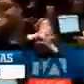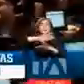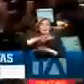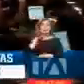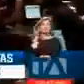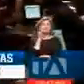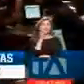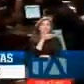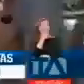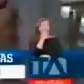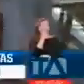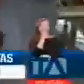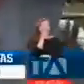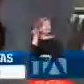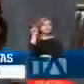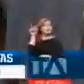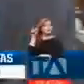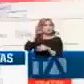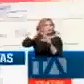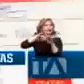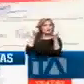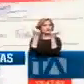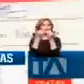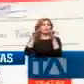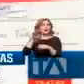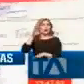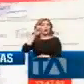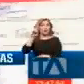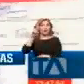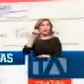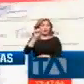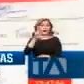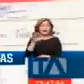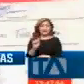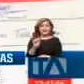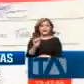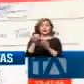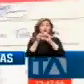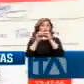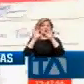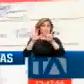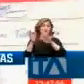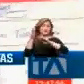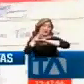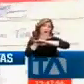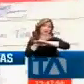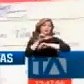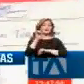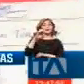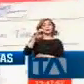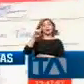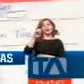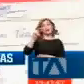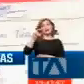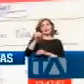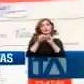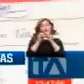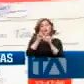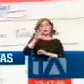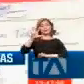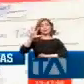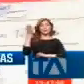atención, y más aún la votación de legisladores como María Mercedes Cuesta de Fuerza Ecuador, antes PRE, y Carla Cadena de Alianza País,